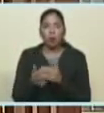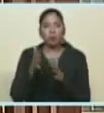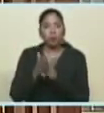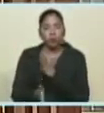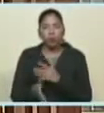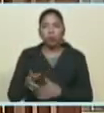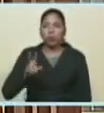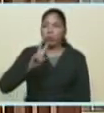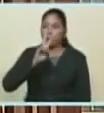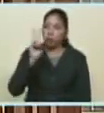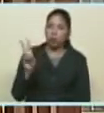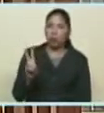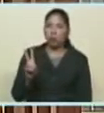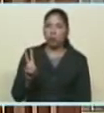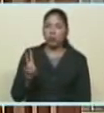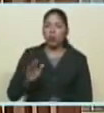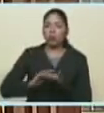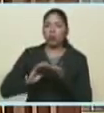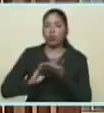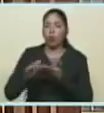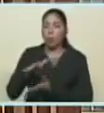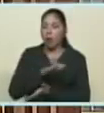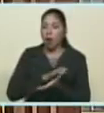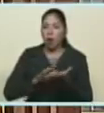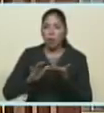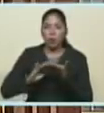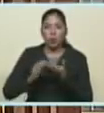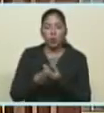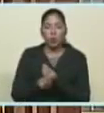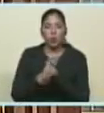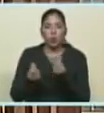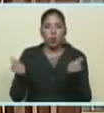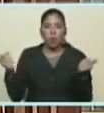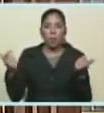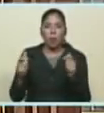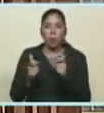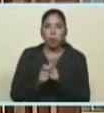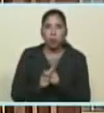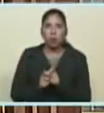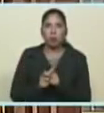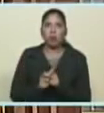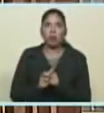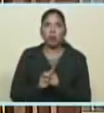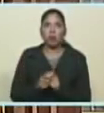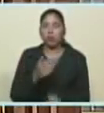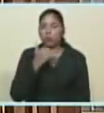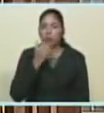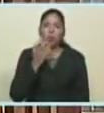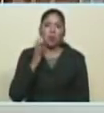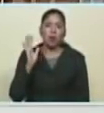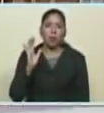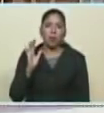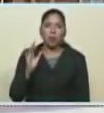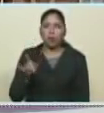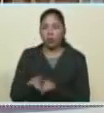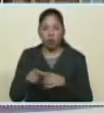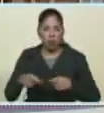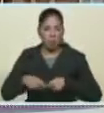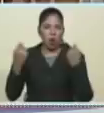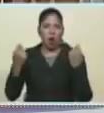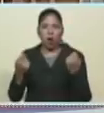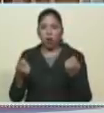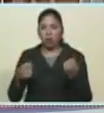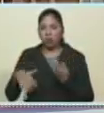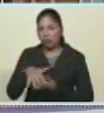construcción de un país que encuentre soluciones a sus problemas. La solución a los problemas no se encuentra saboteando,